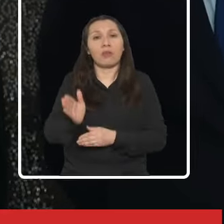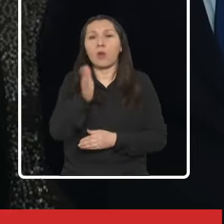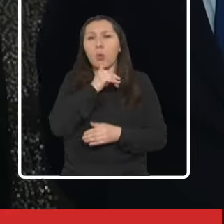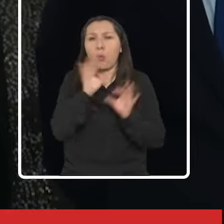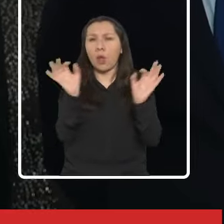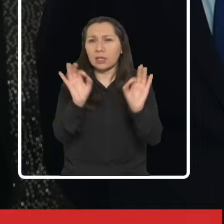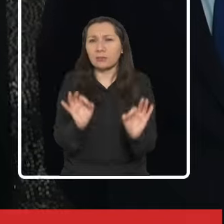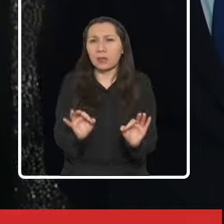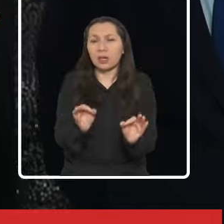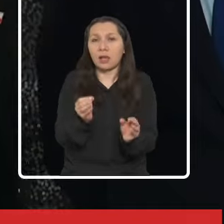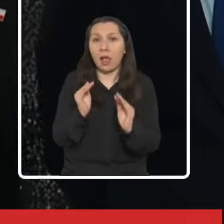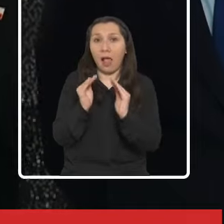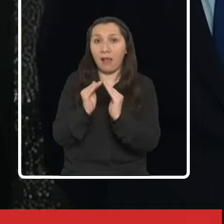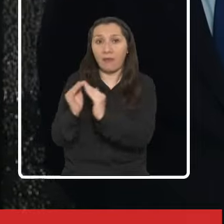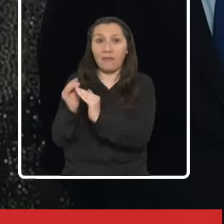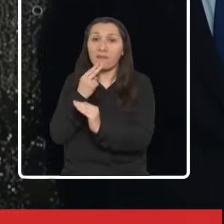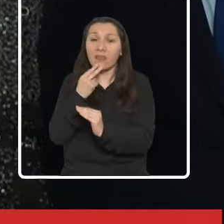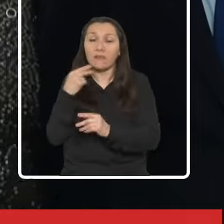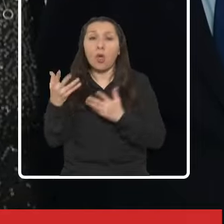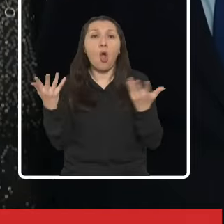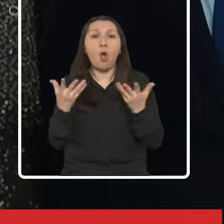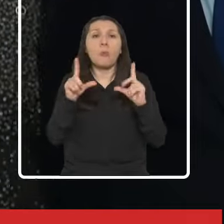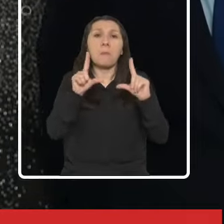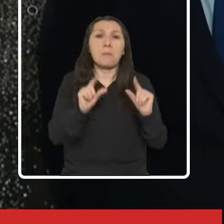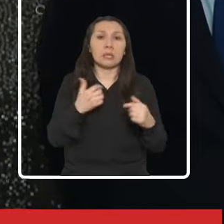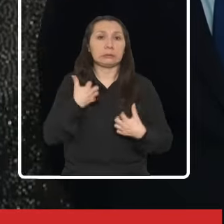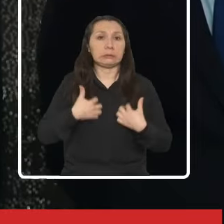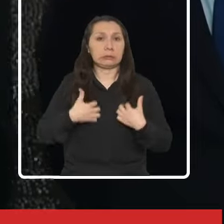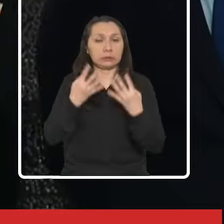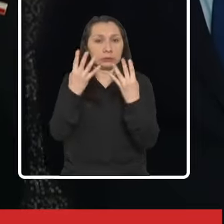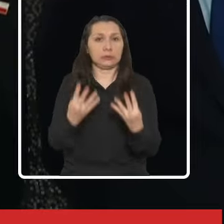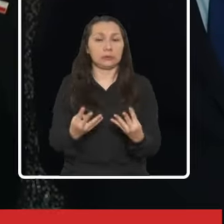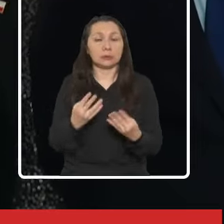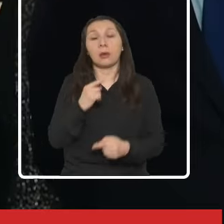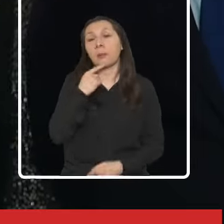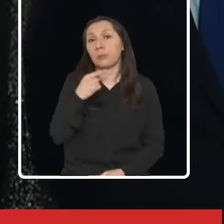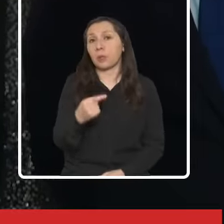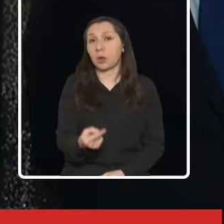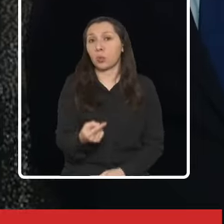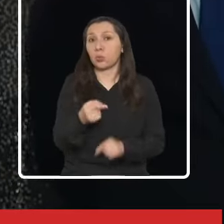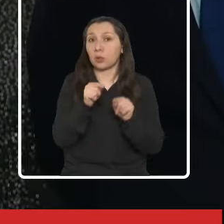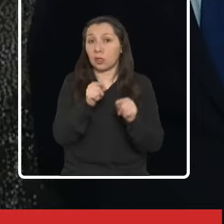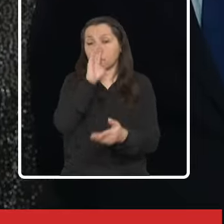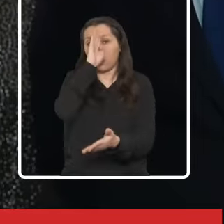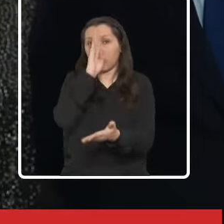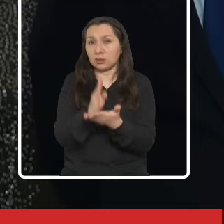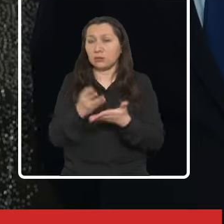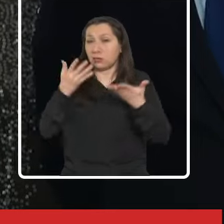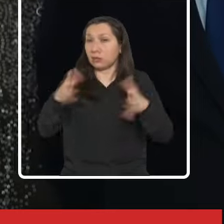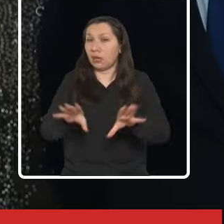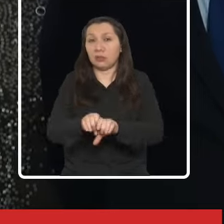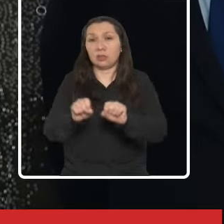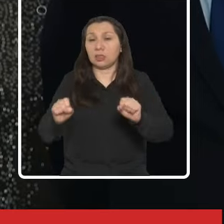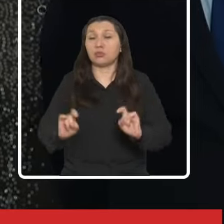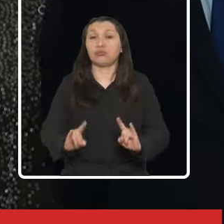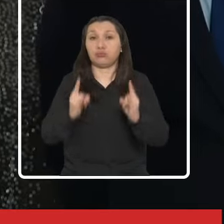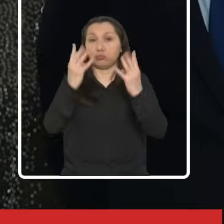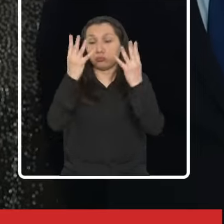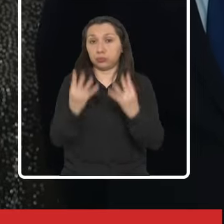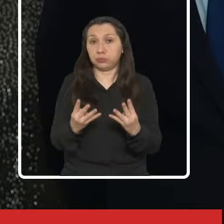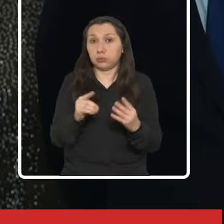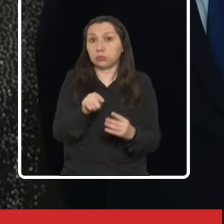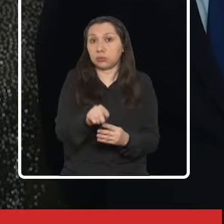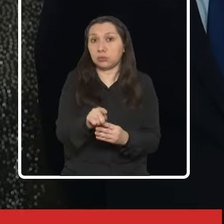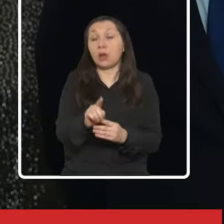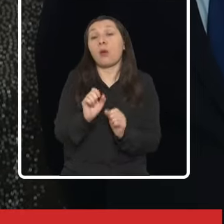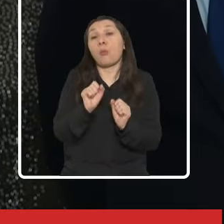hay detalles para los vecinos de algún plan de mitigación al respecto. Queríamos preguntarle si esa decisión ya está tomada por usted, si hay